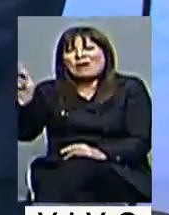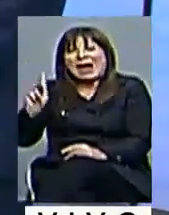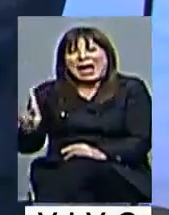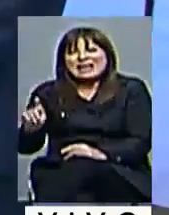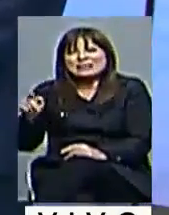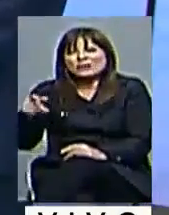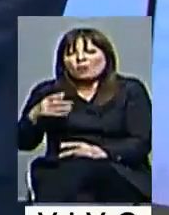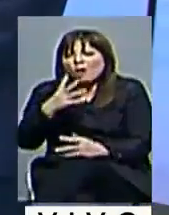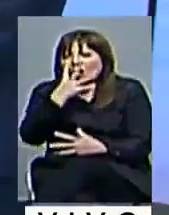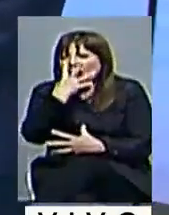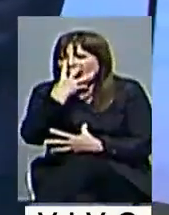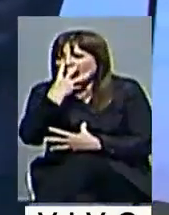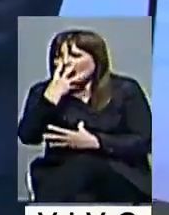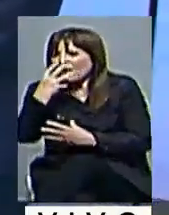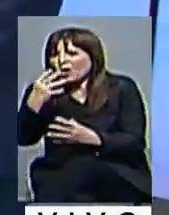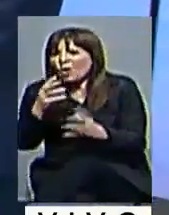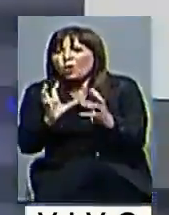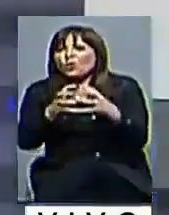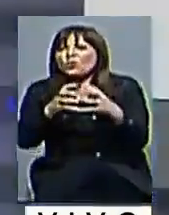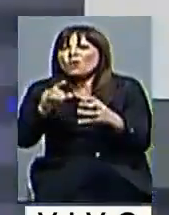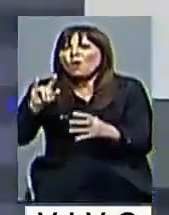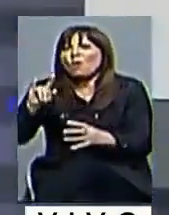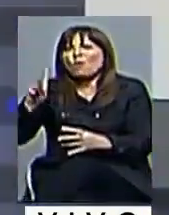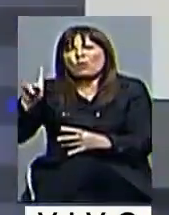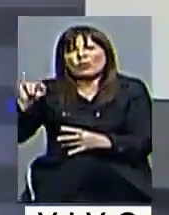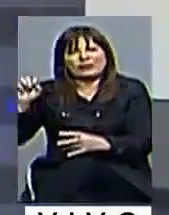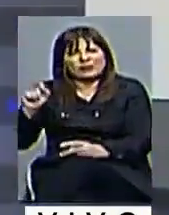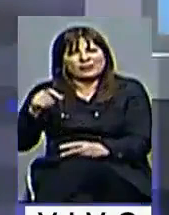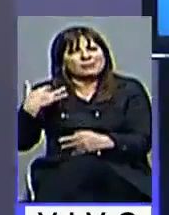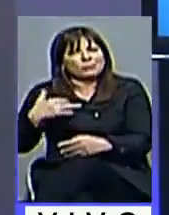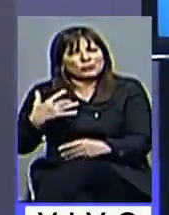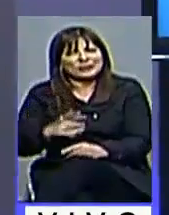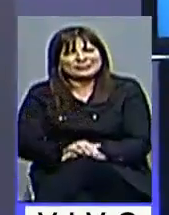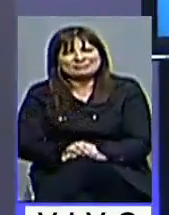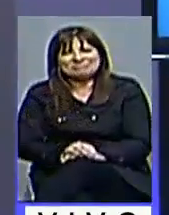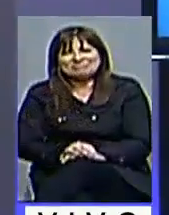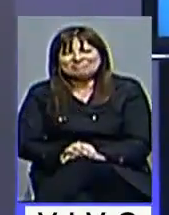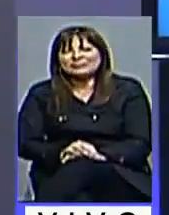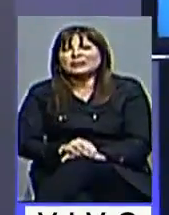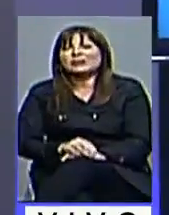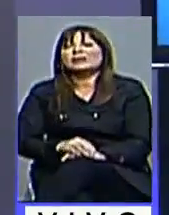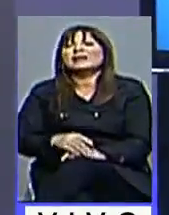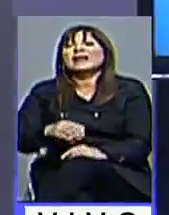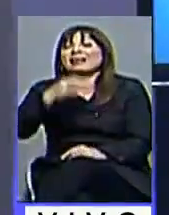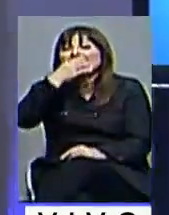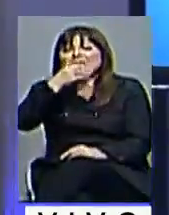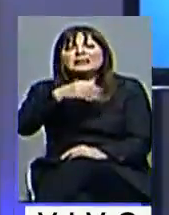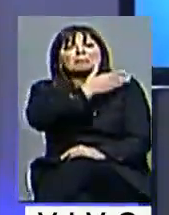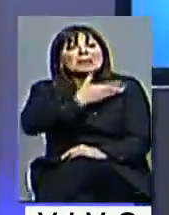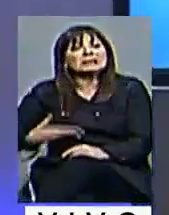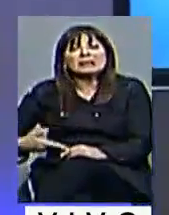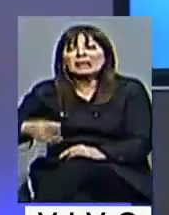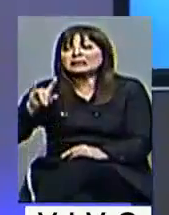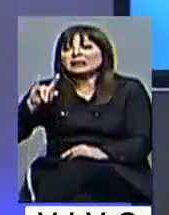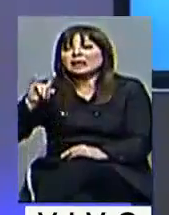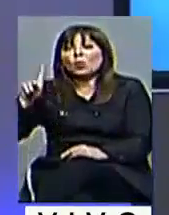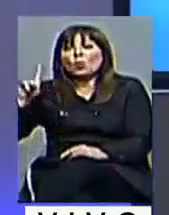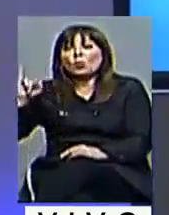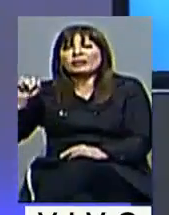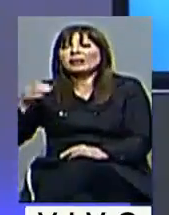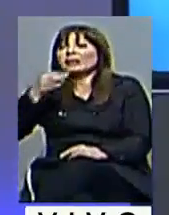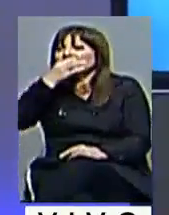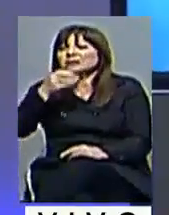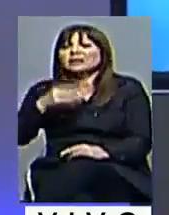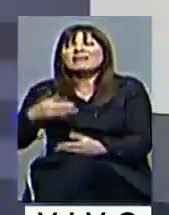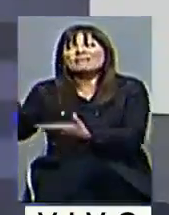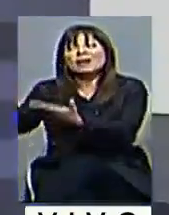de atracción sobre un grupo de la UDI. Importante. Hoy día en los diarios decía la presidenta de la UDI, son todos bienvenidos, incluso José Antonio Kast, si quiere volver. Eso